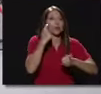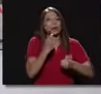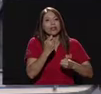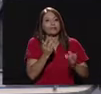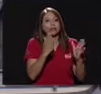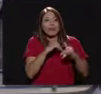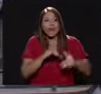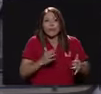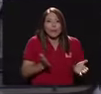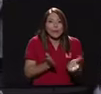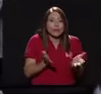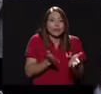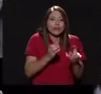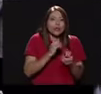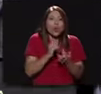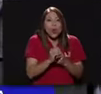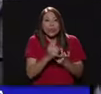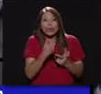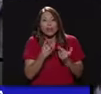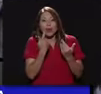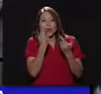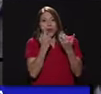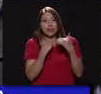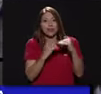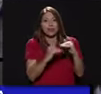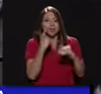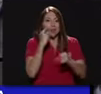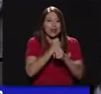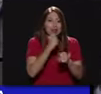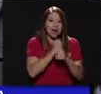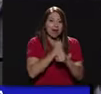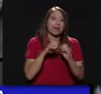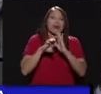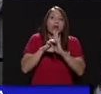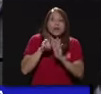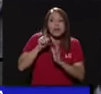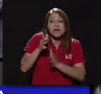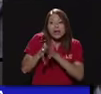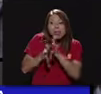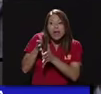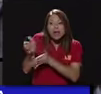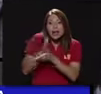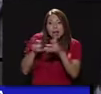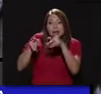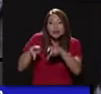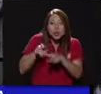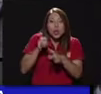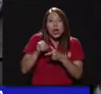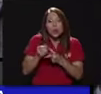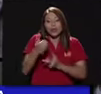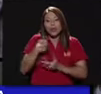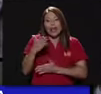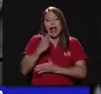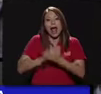alguna limitación para trabajar, tiene que cuidar a algún pariente, tiene una limitación física. Si uno incluye a esas